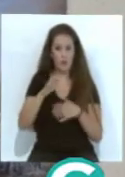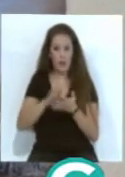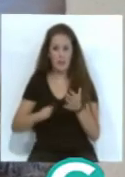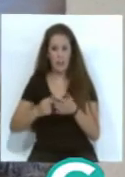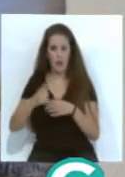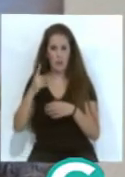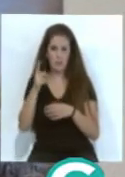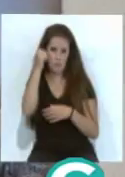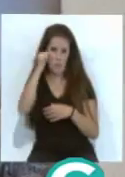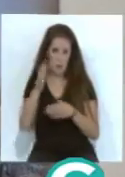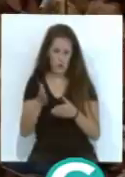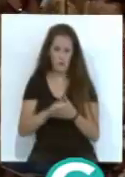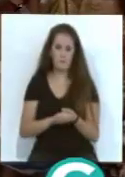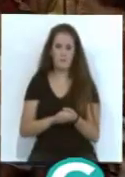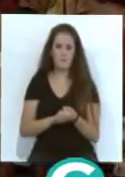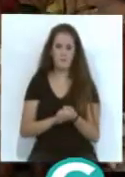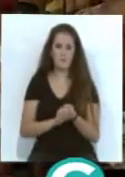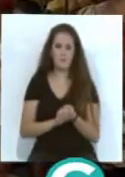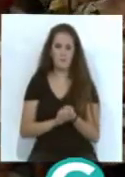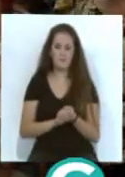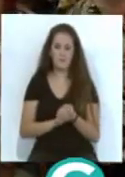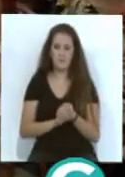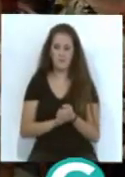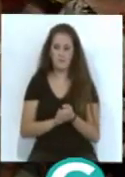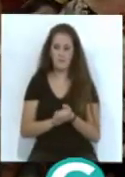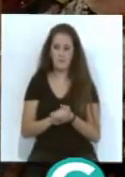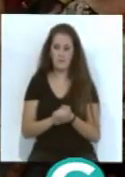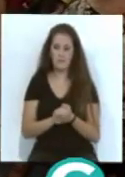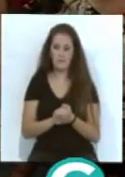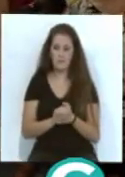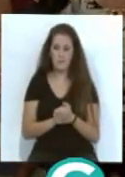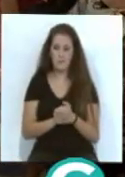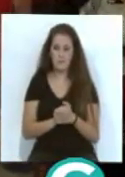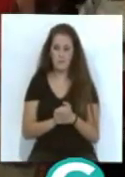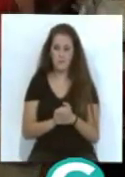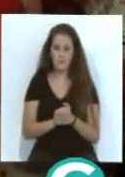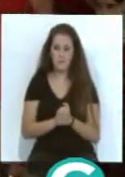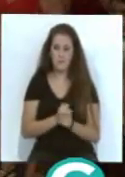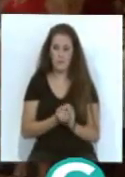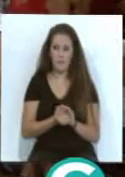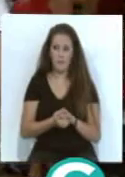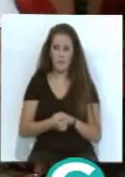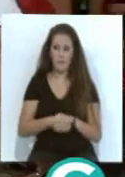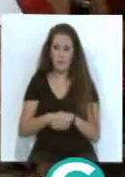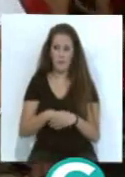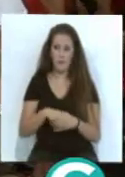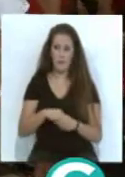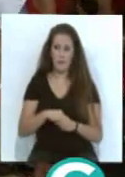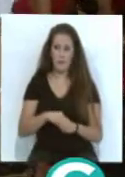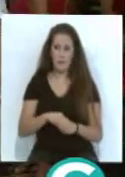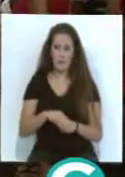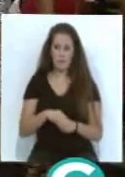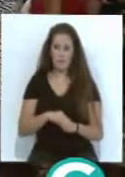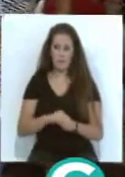los tipos. You!